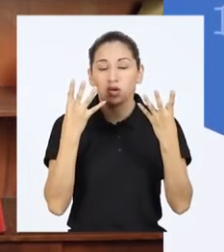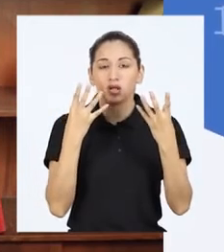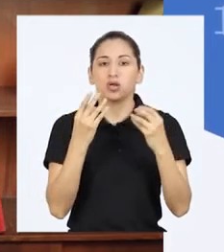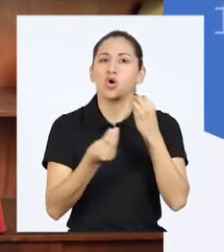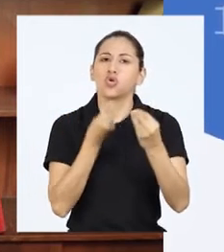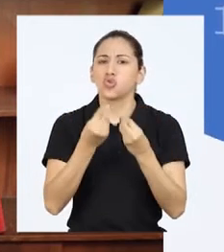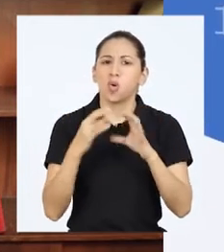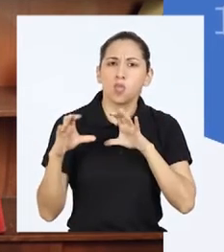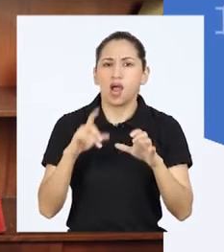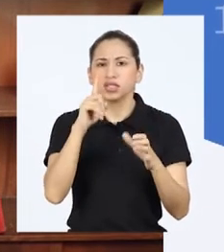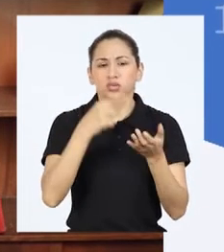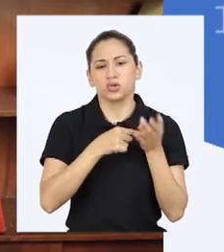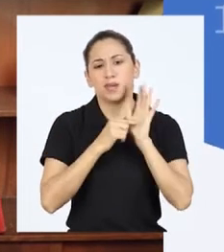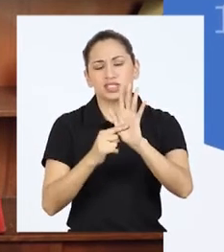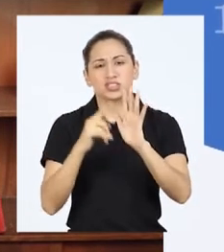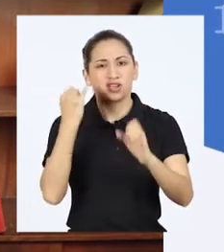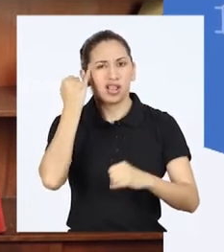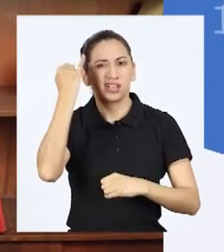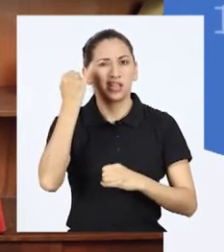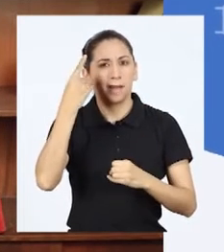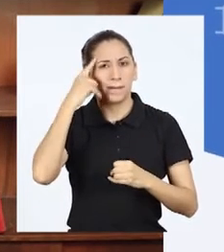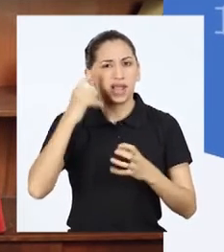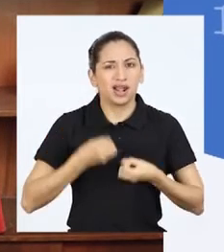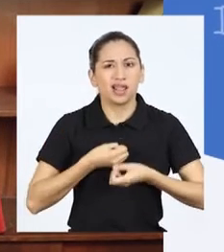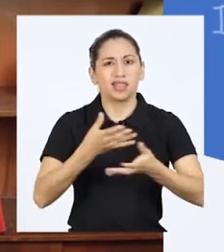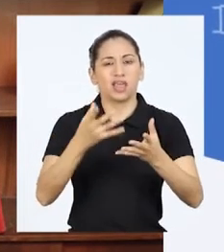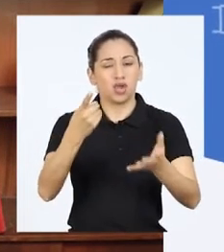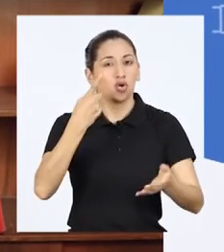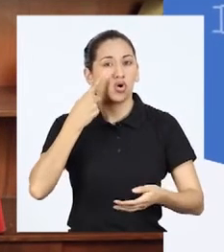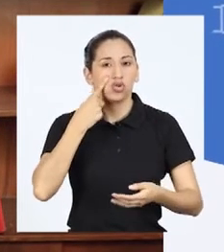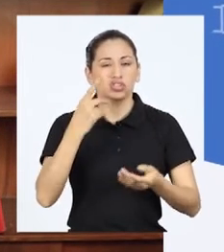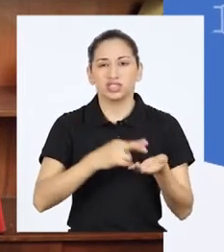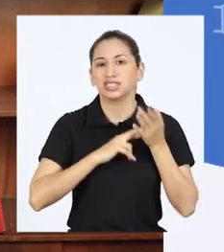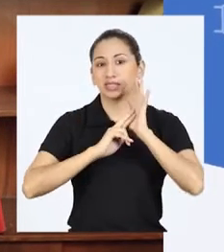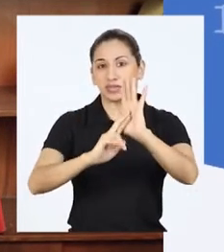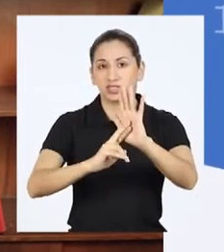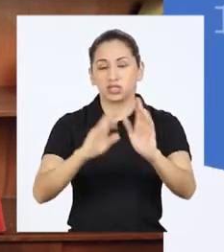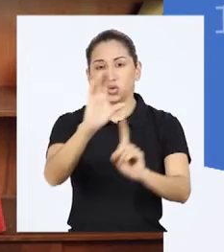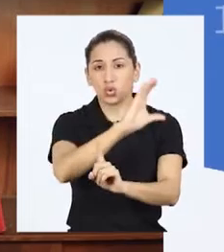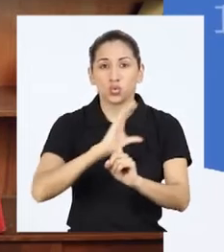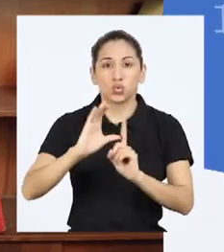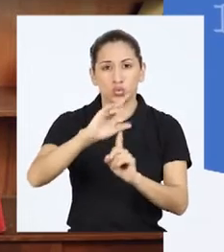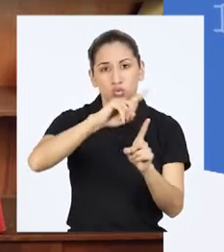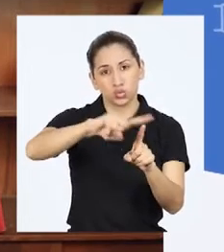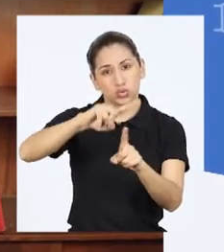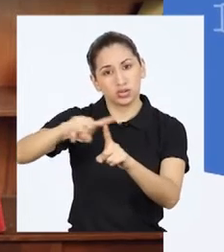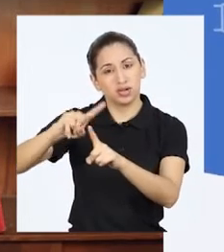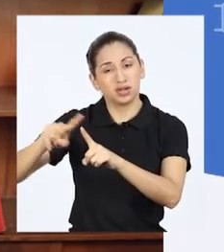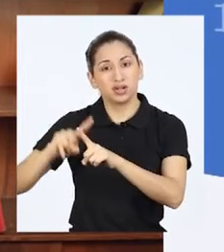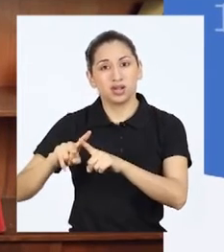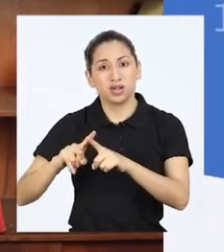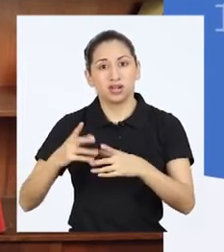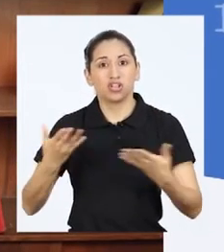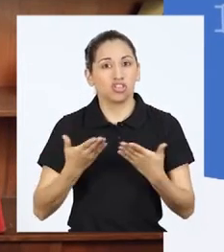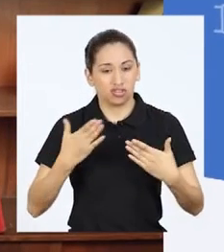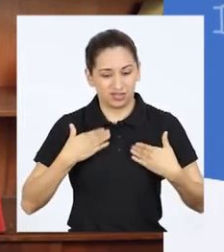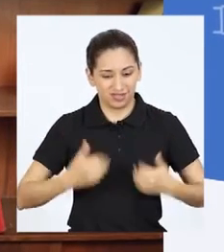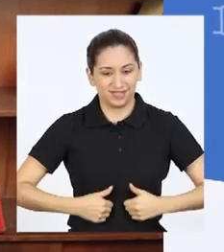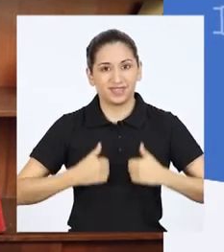una presentación creativa para dar a conocer las representaciones culturales de nuestra